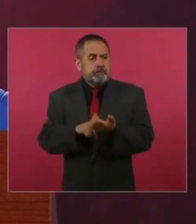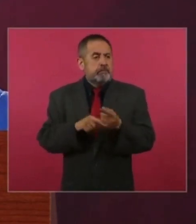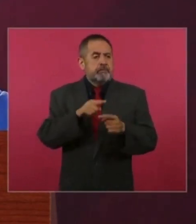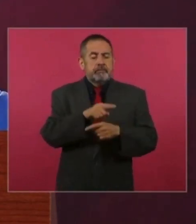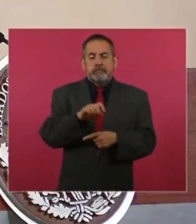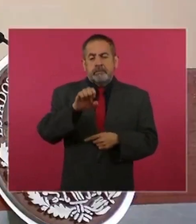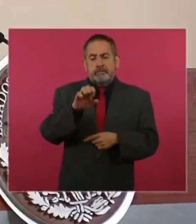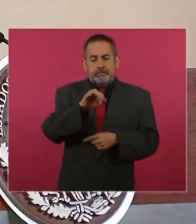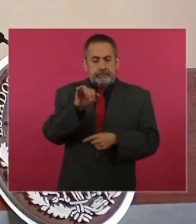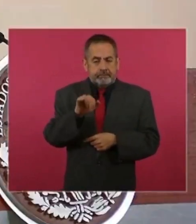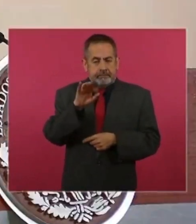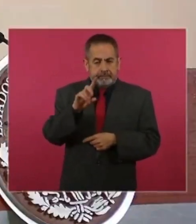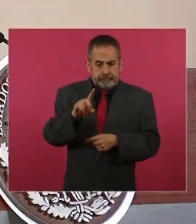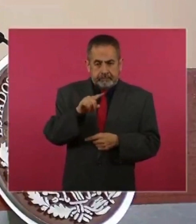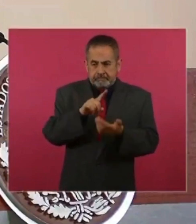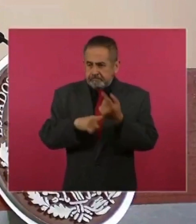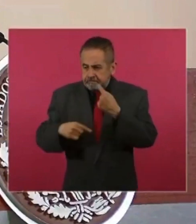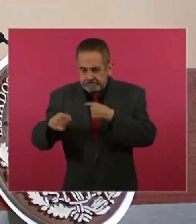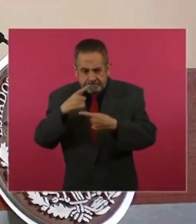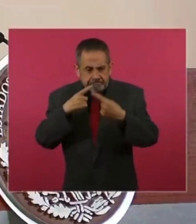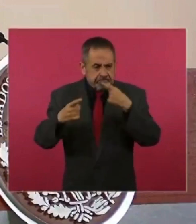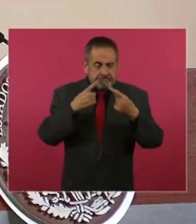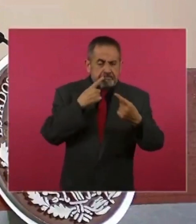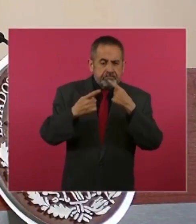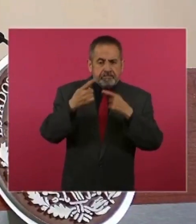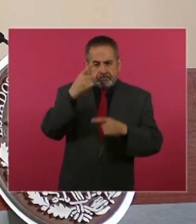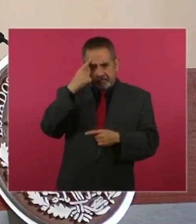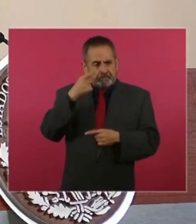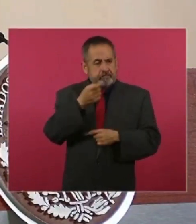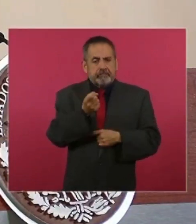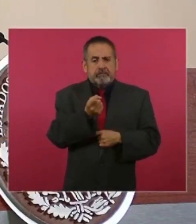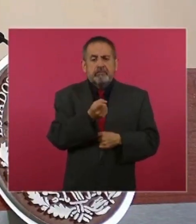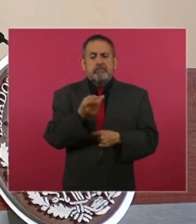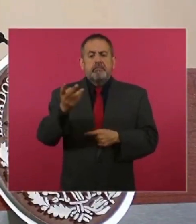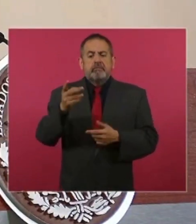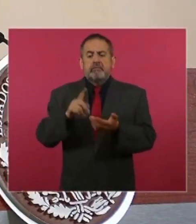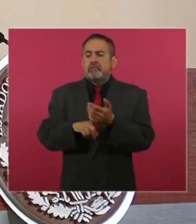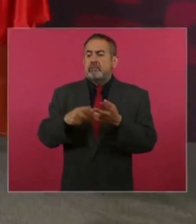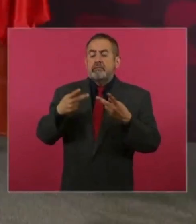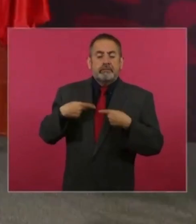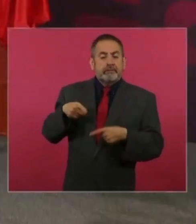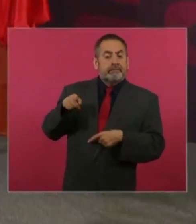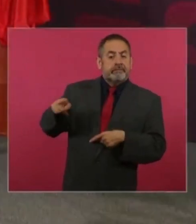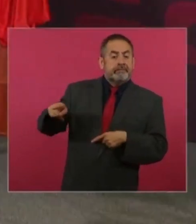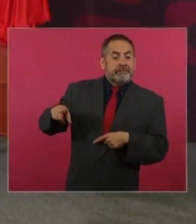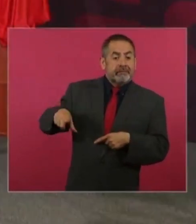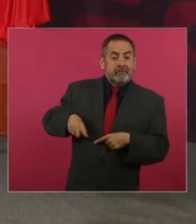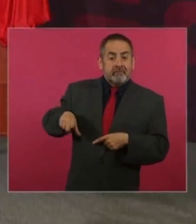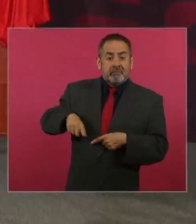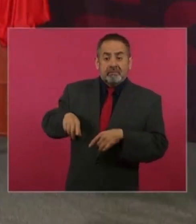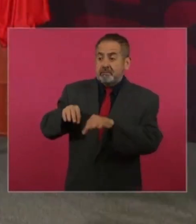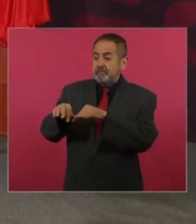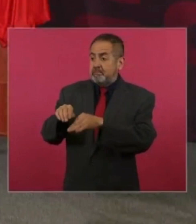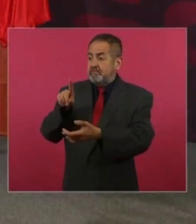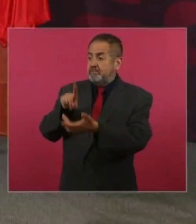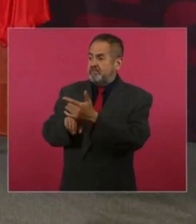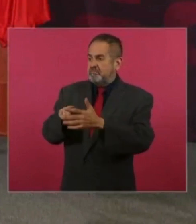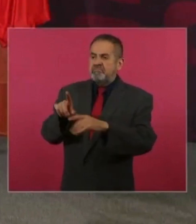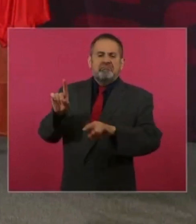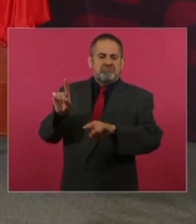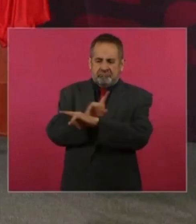para buscar la liberación de los servidores públicos de retenidos durante